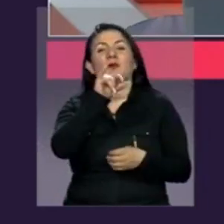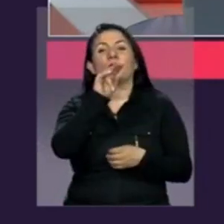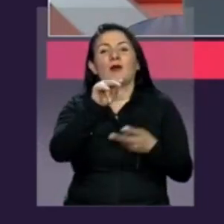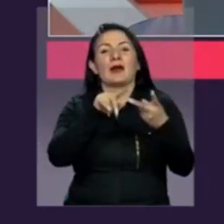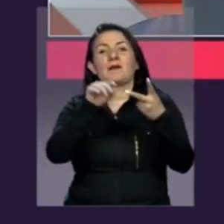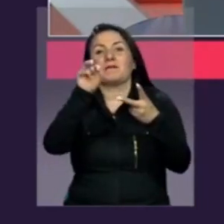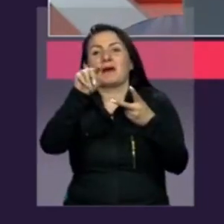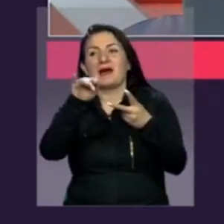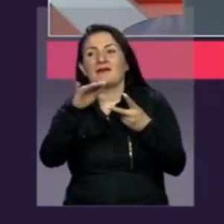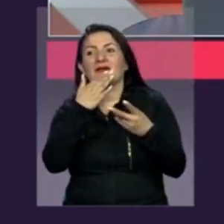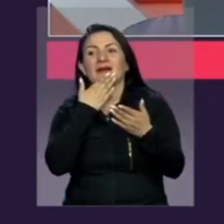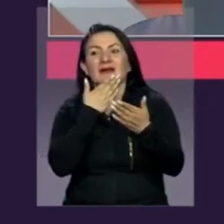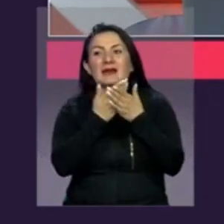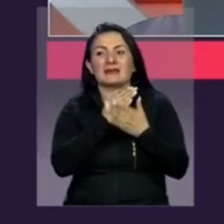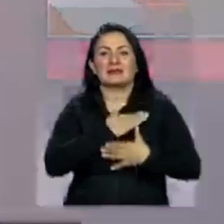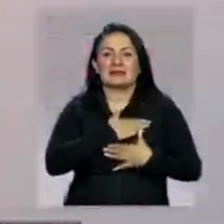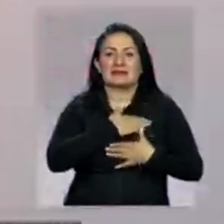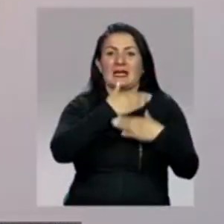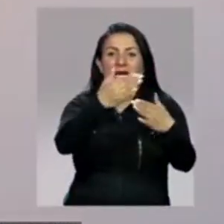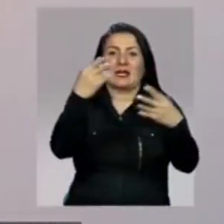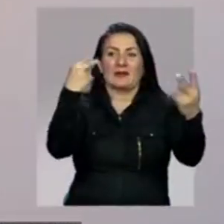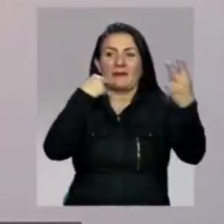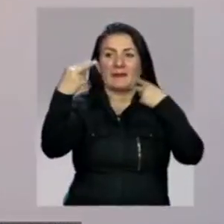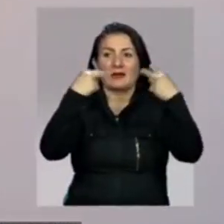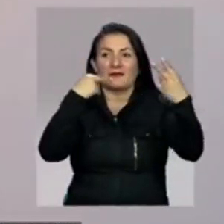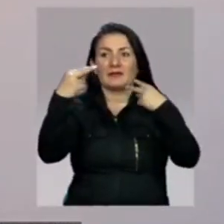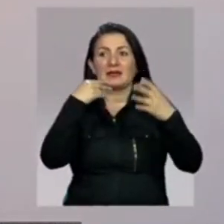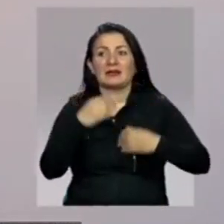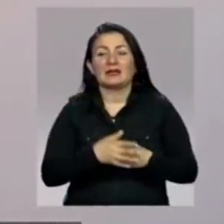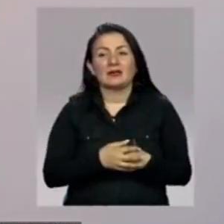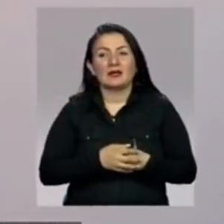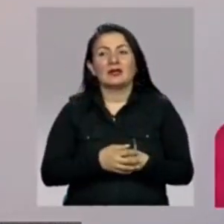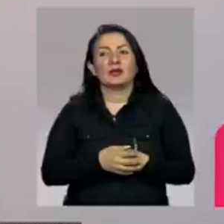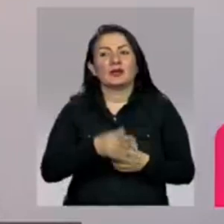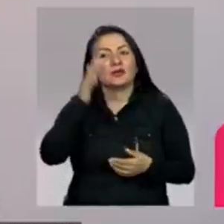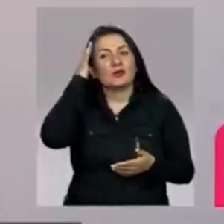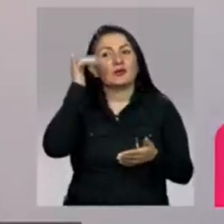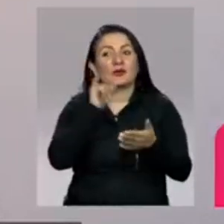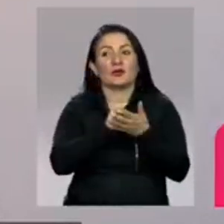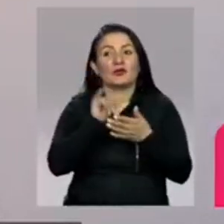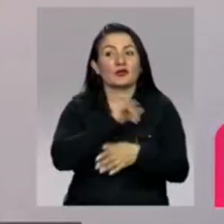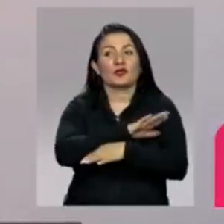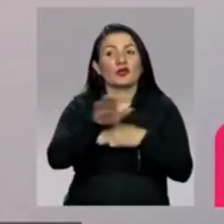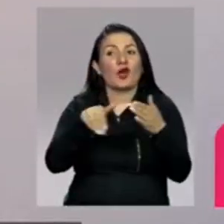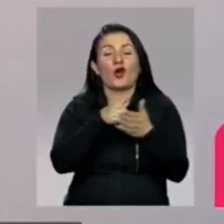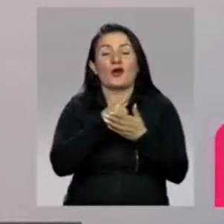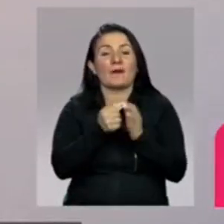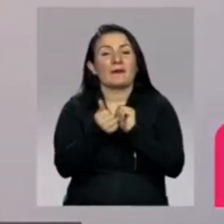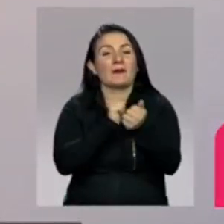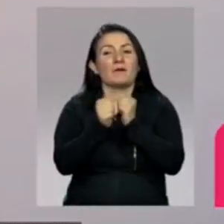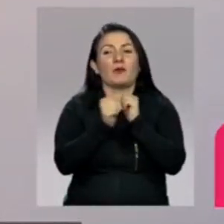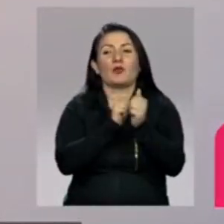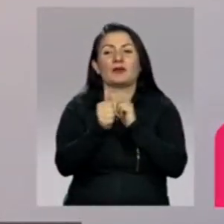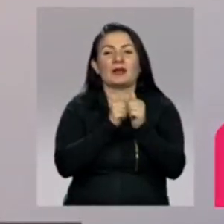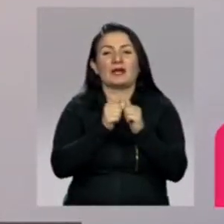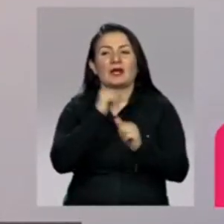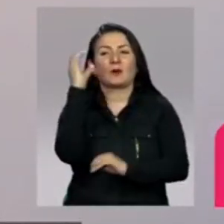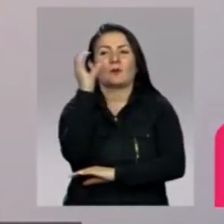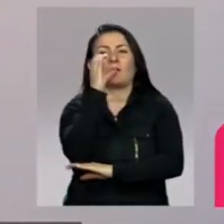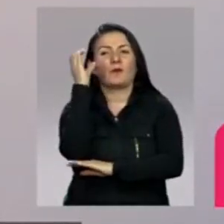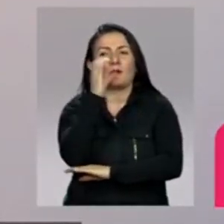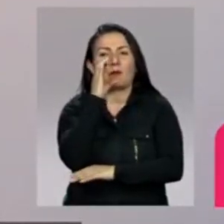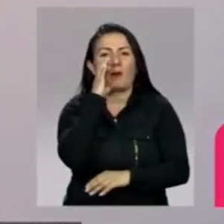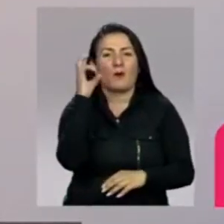un gusto saludarlos a todos los televidentes. Y bueno, yo creo que como todo deporte, ser deportista en Colombia,